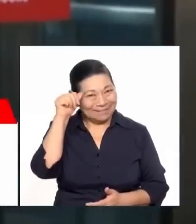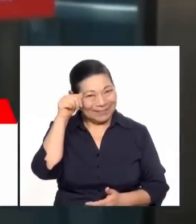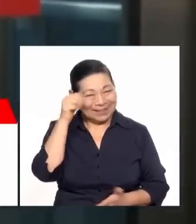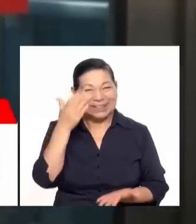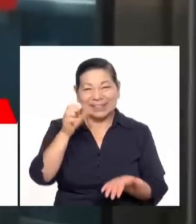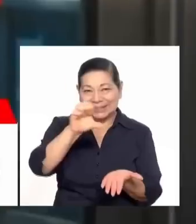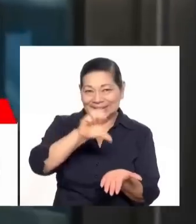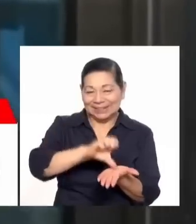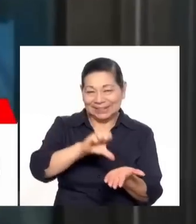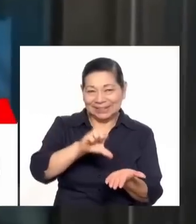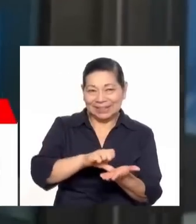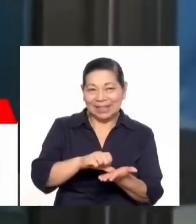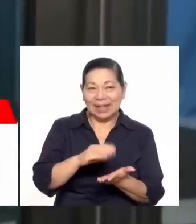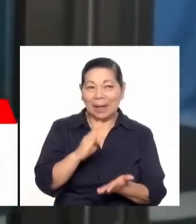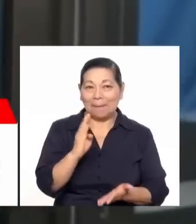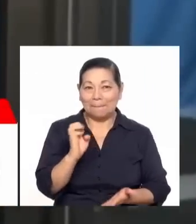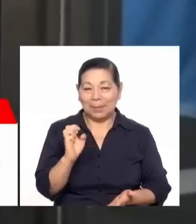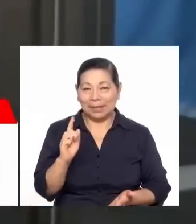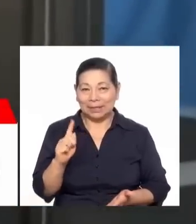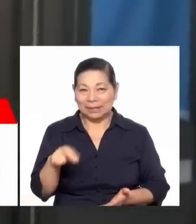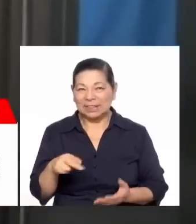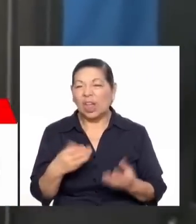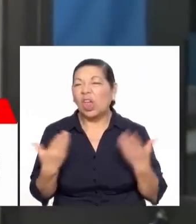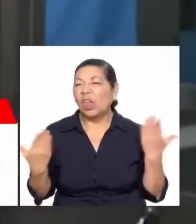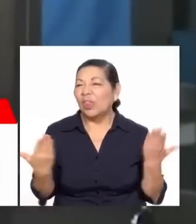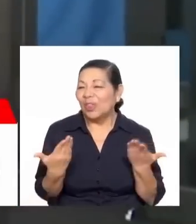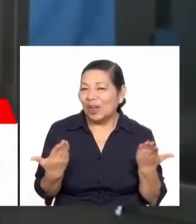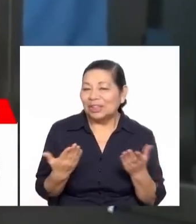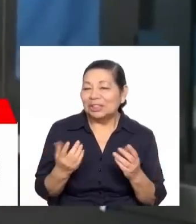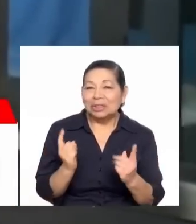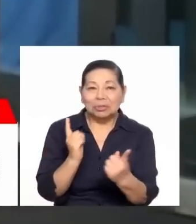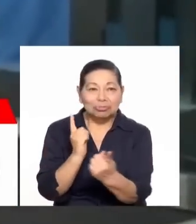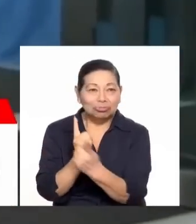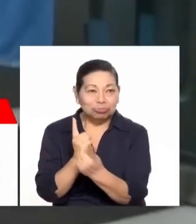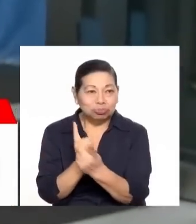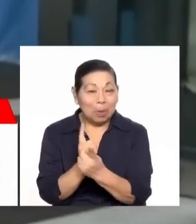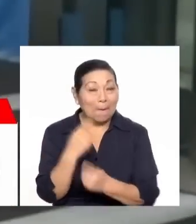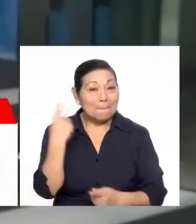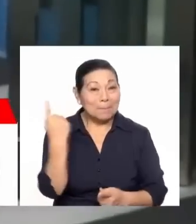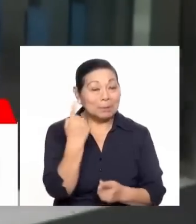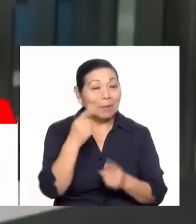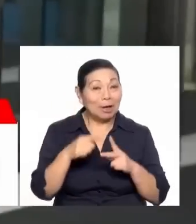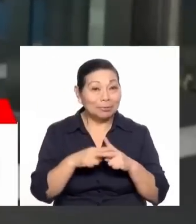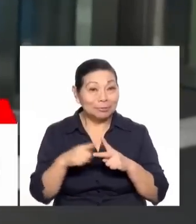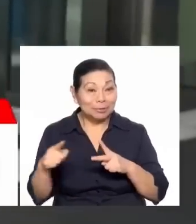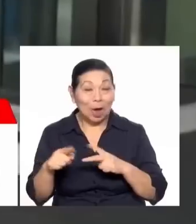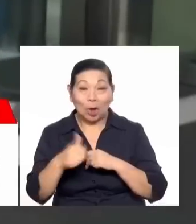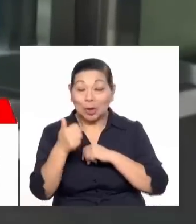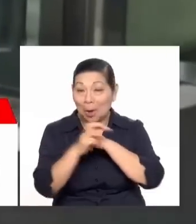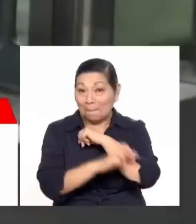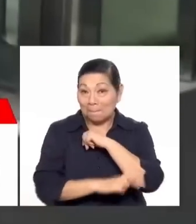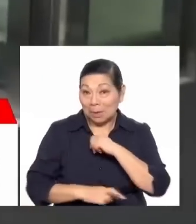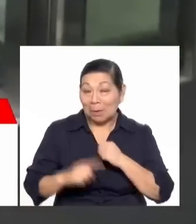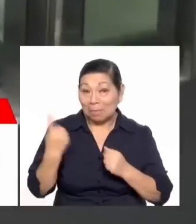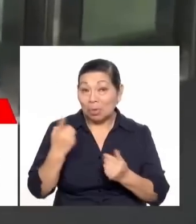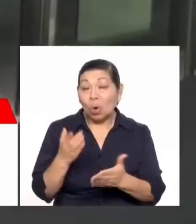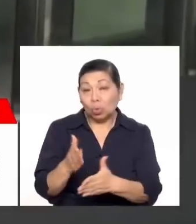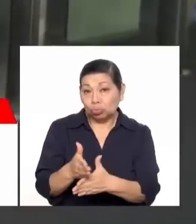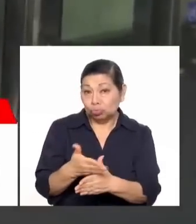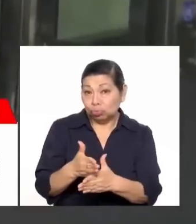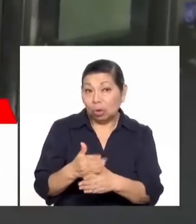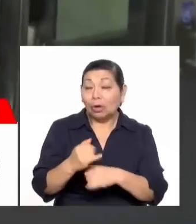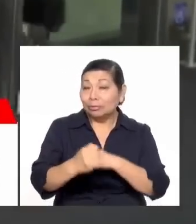la ciudad de Belén do Pará, donde participó en su primera salida al extranjero y en su primera